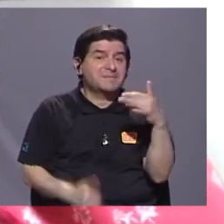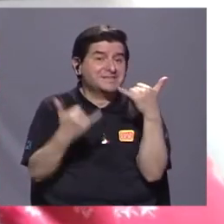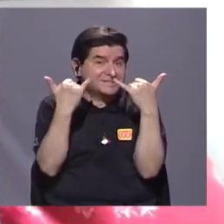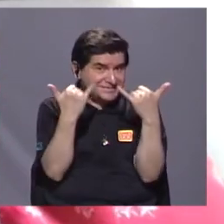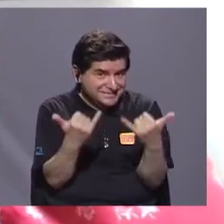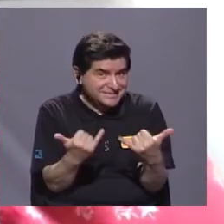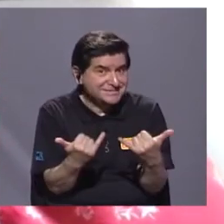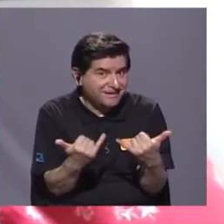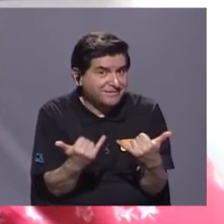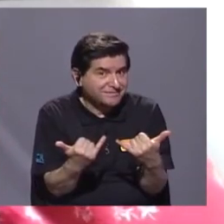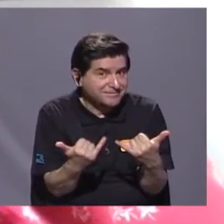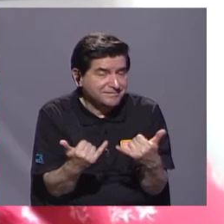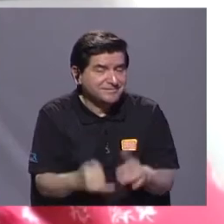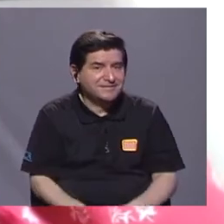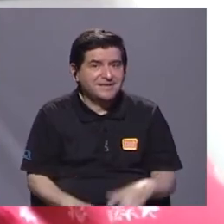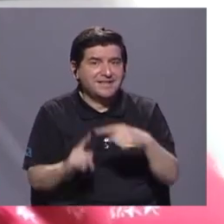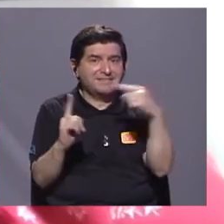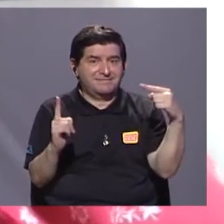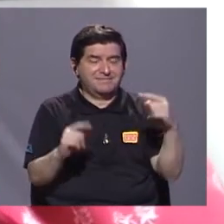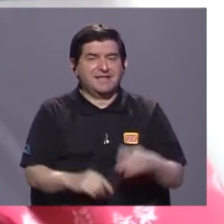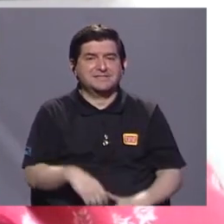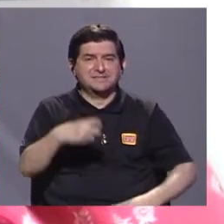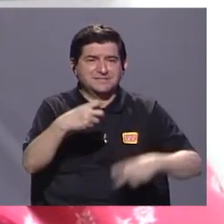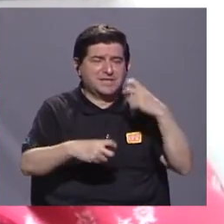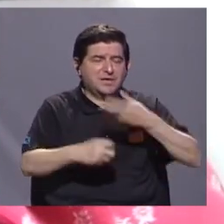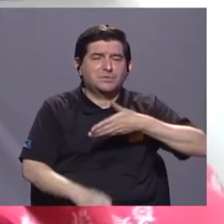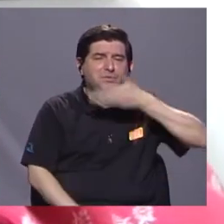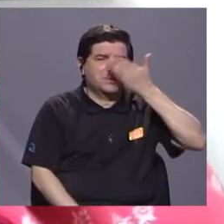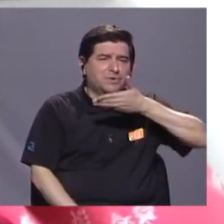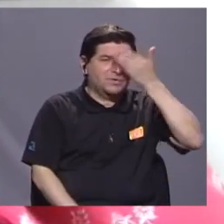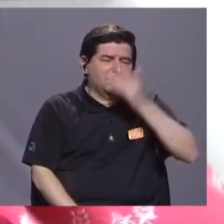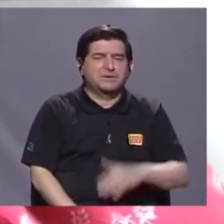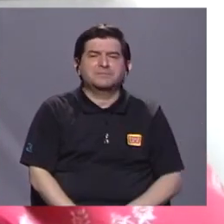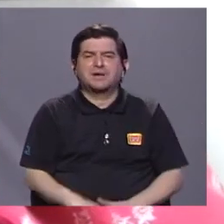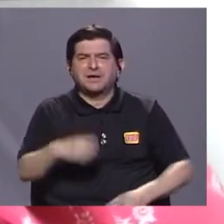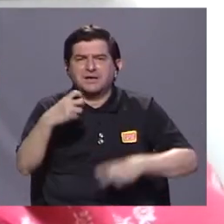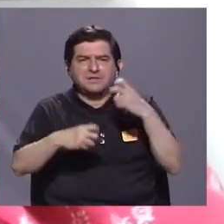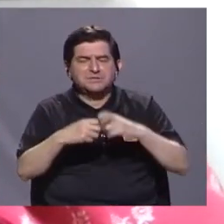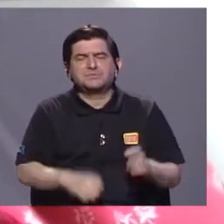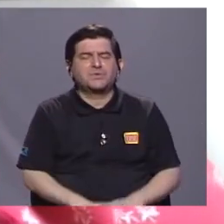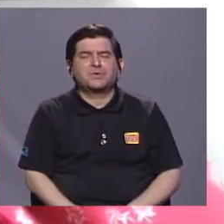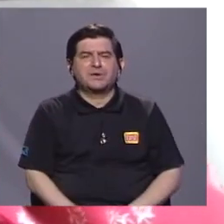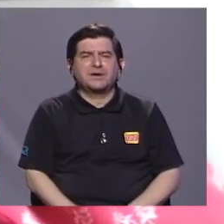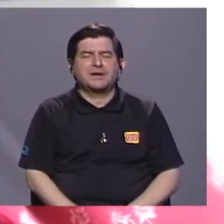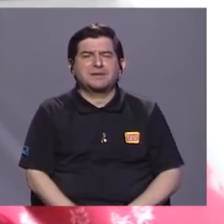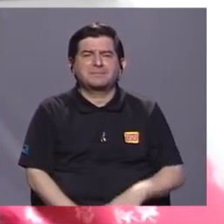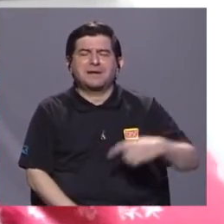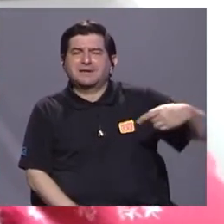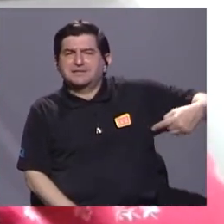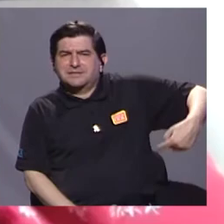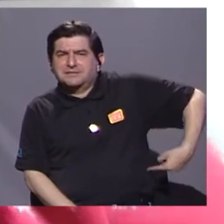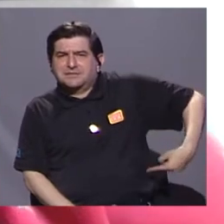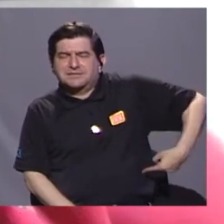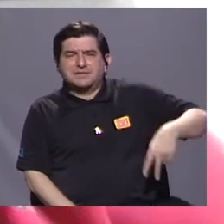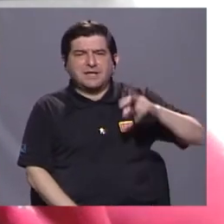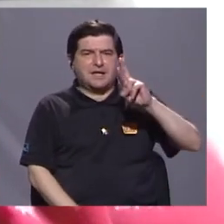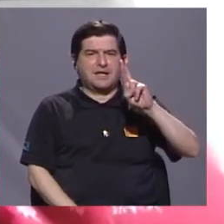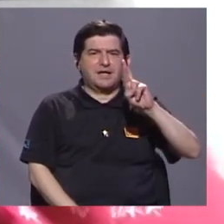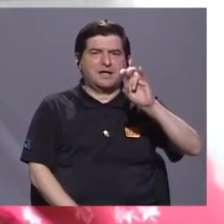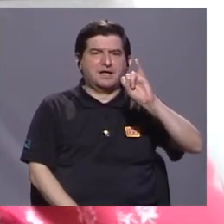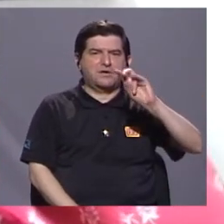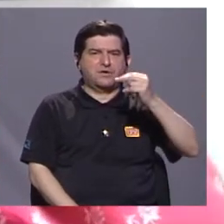meses desde secuelas de problemas respiratorios de problemas renales de viñón hasta problemas